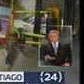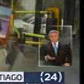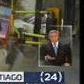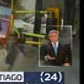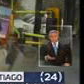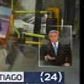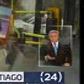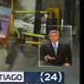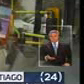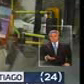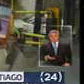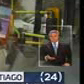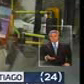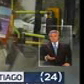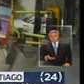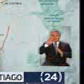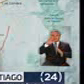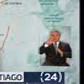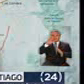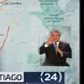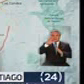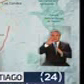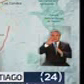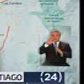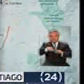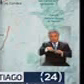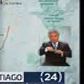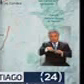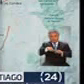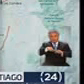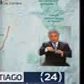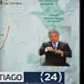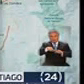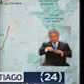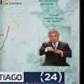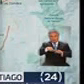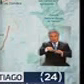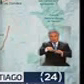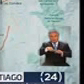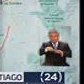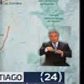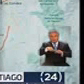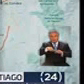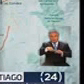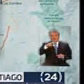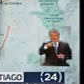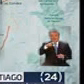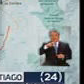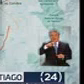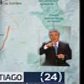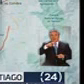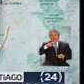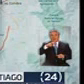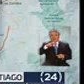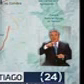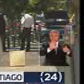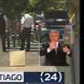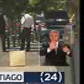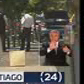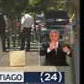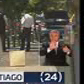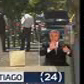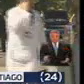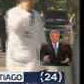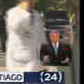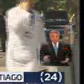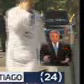paraderos con mayor cantidad de evasión se localizan en Rosario Norte con Presidente Kennedy, registro del 75%, el de la